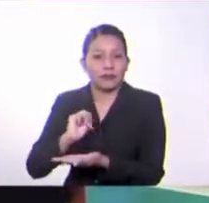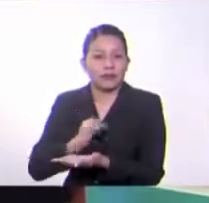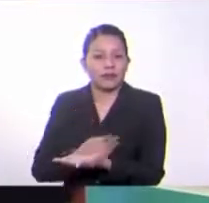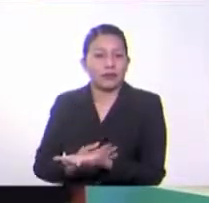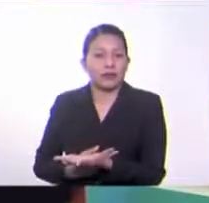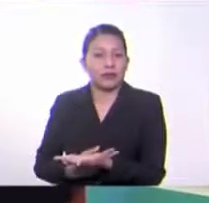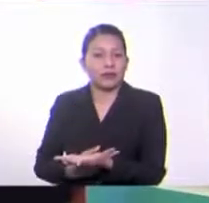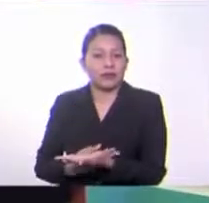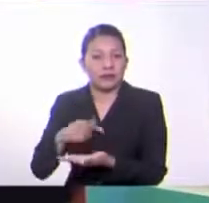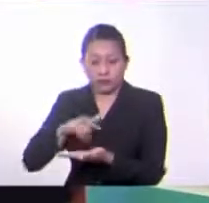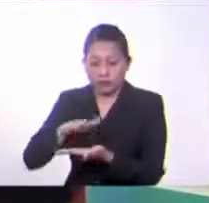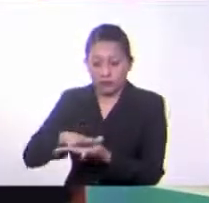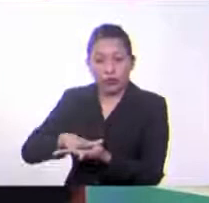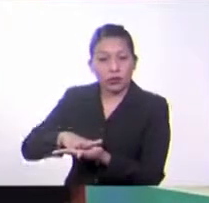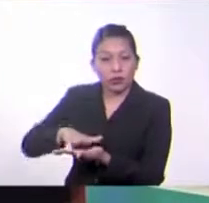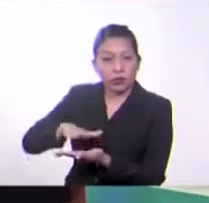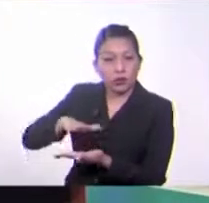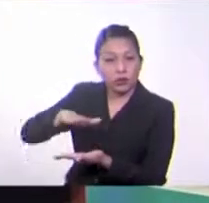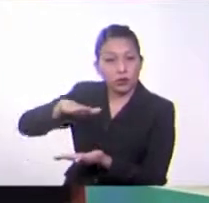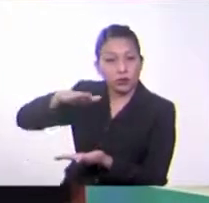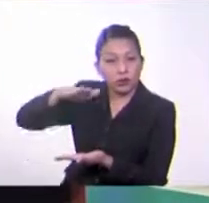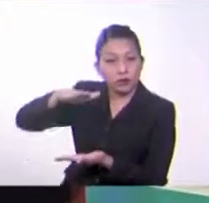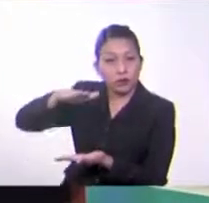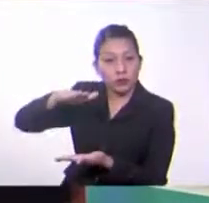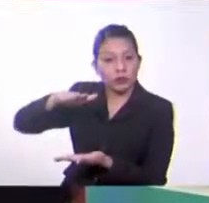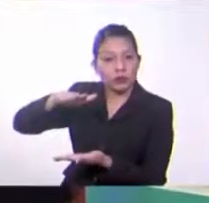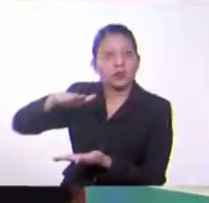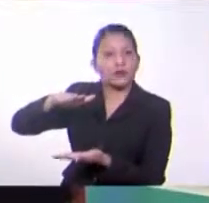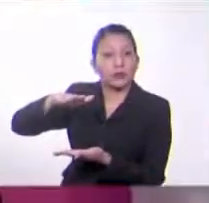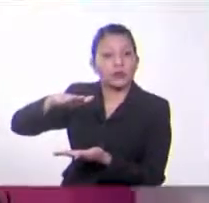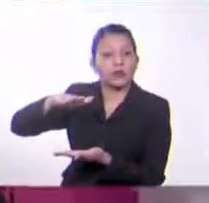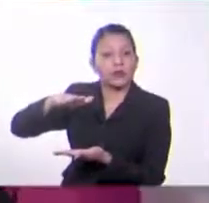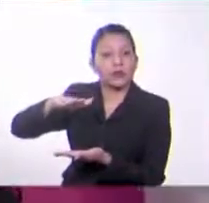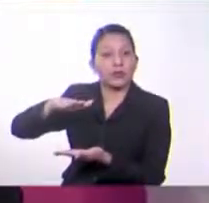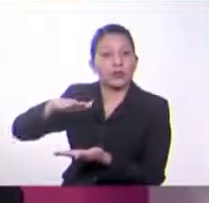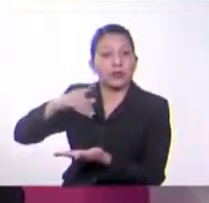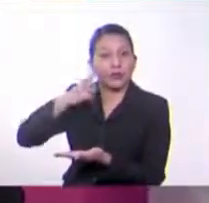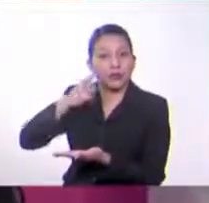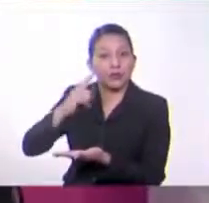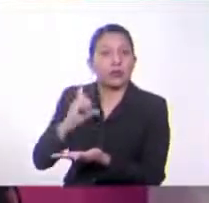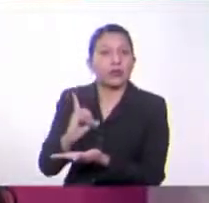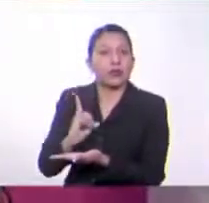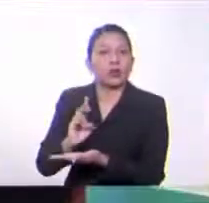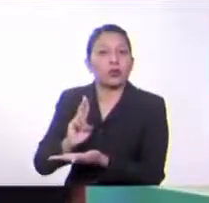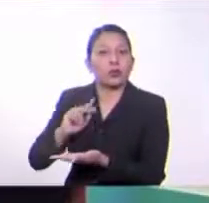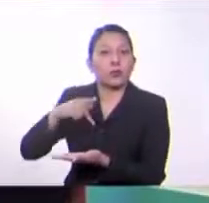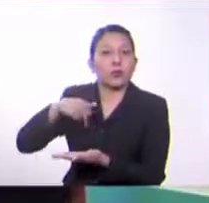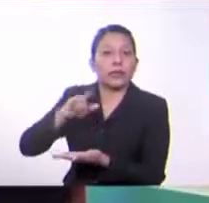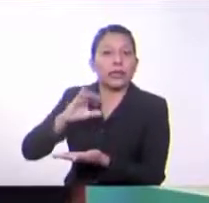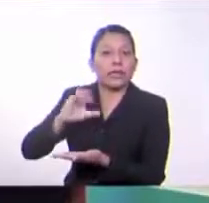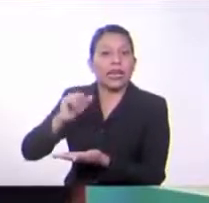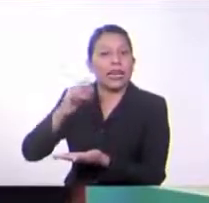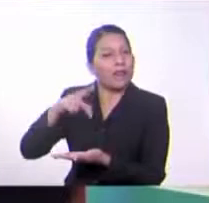Entonces, la altura, en este caso, también se duplica. Duplica.